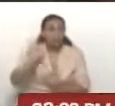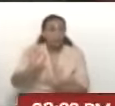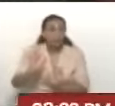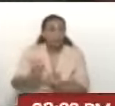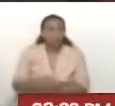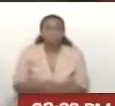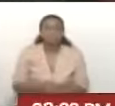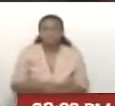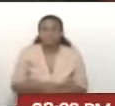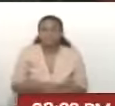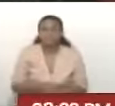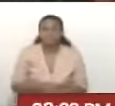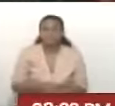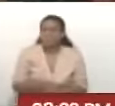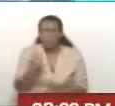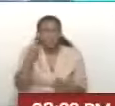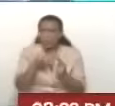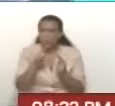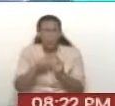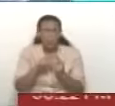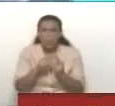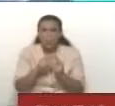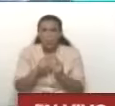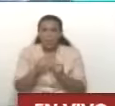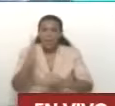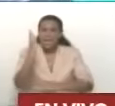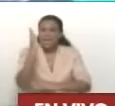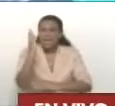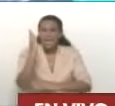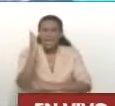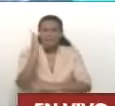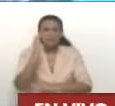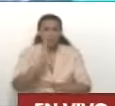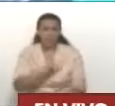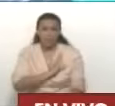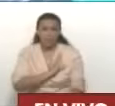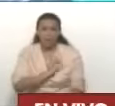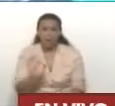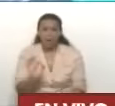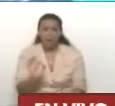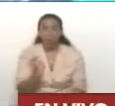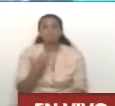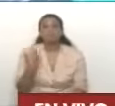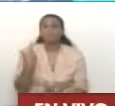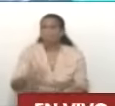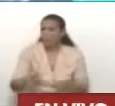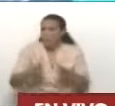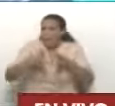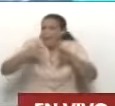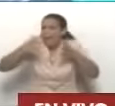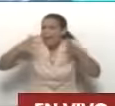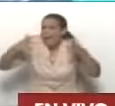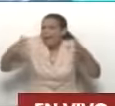Mira, yo no conozco la catedral, pero me dicen que es una hermosura. Sí, la Catedral de Maturín